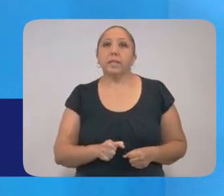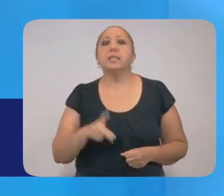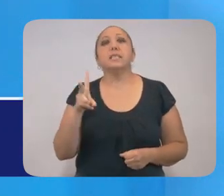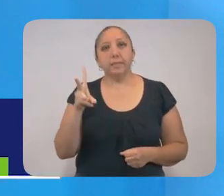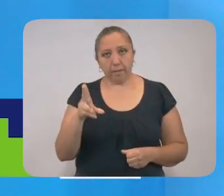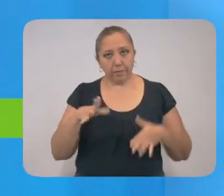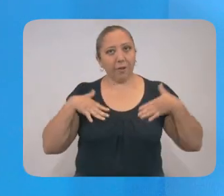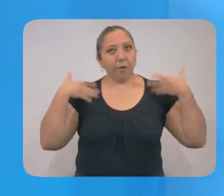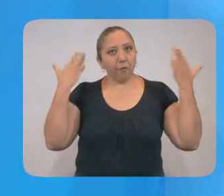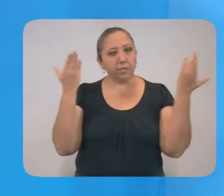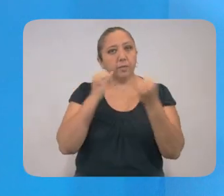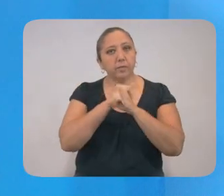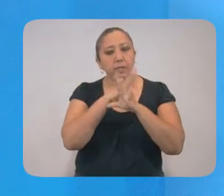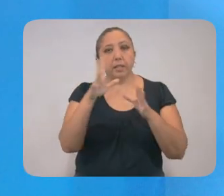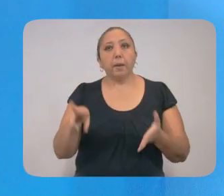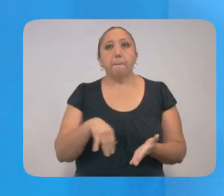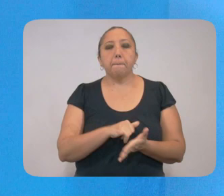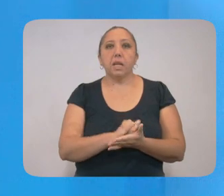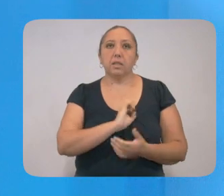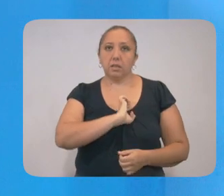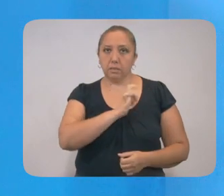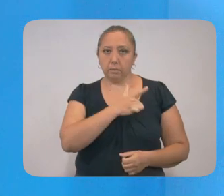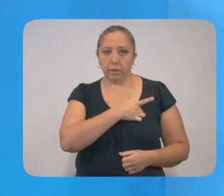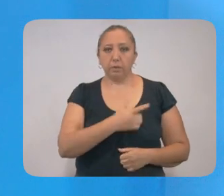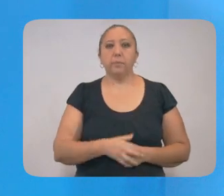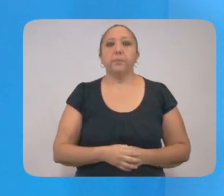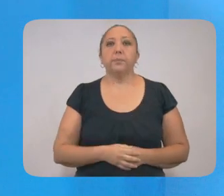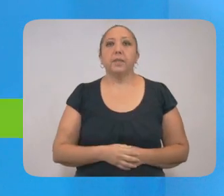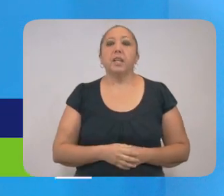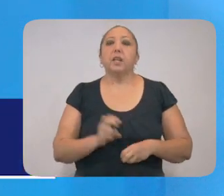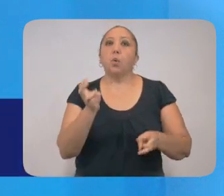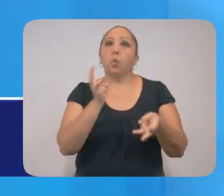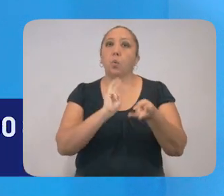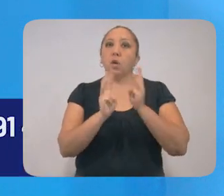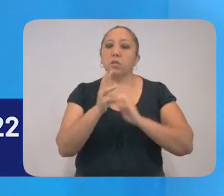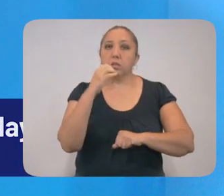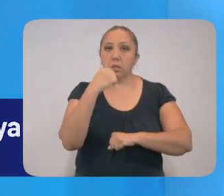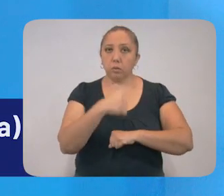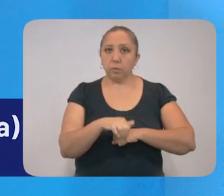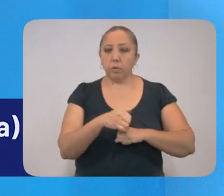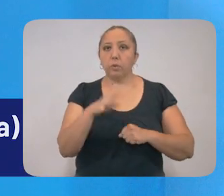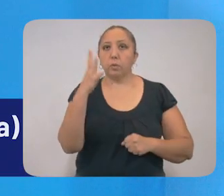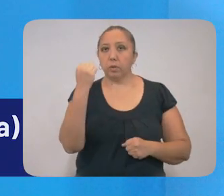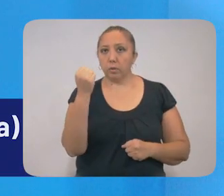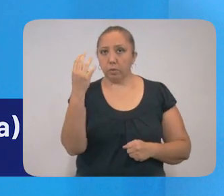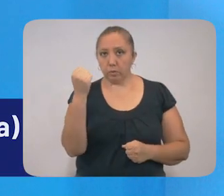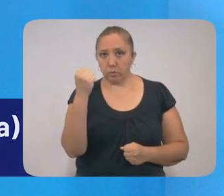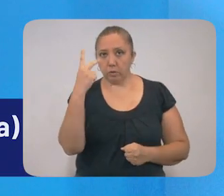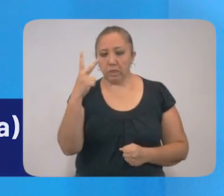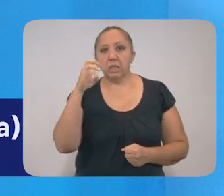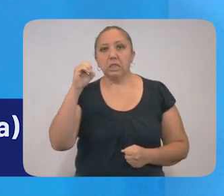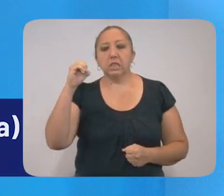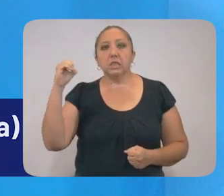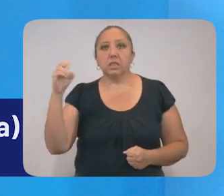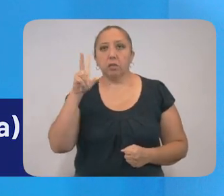coronavirus.yucatan.gob.mx también ofrece información en maya y en español. El chat de WhatsApp en el número